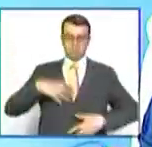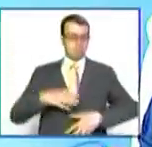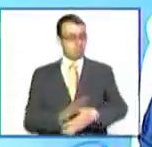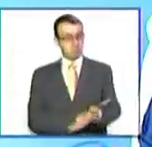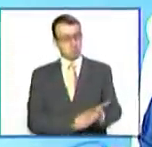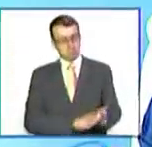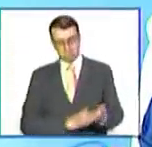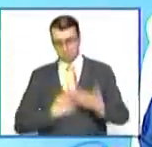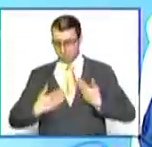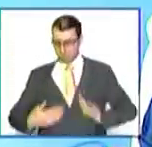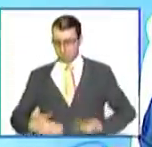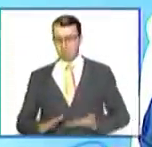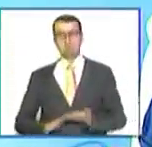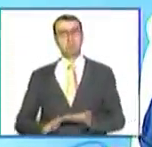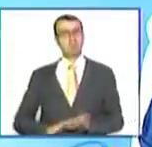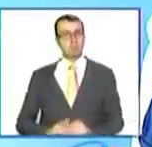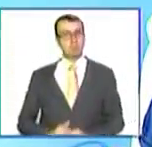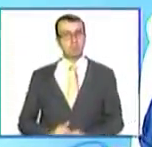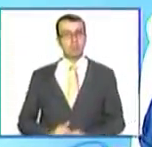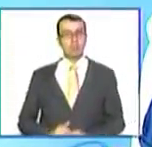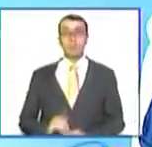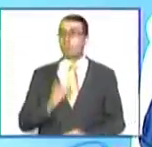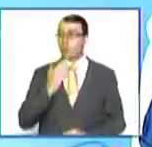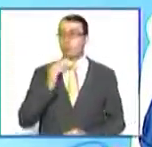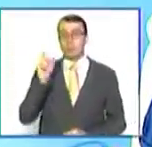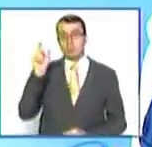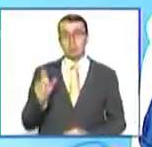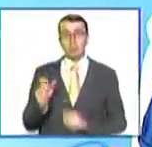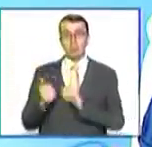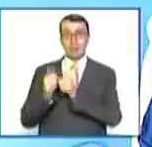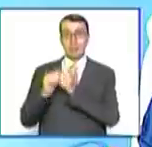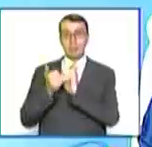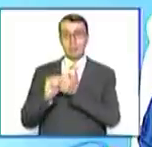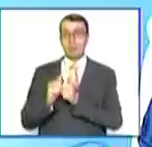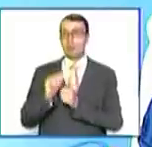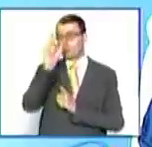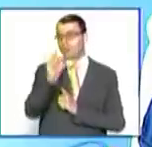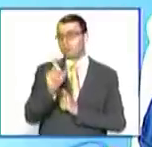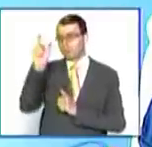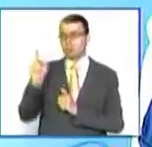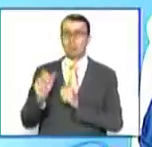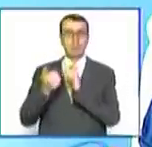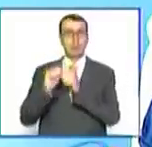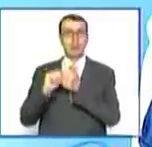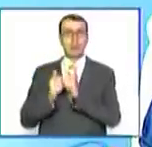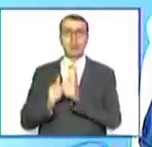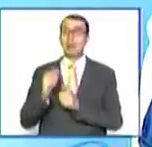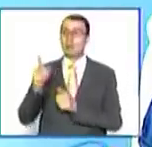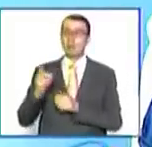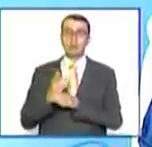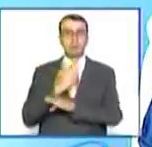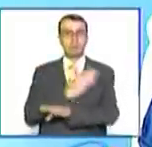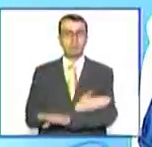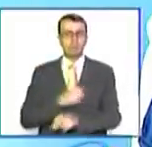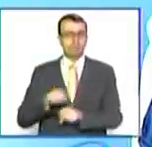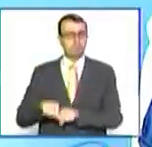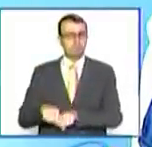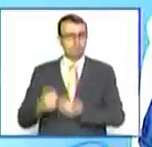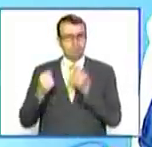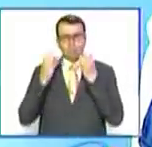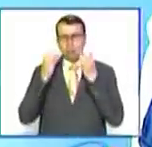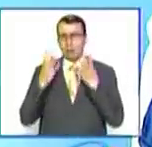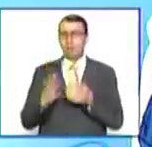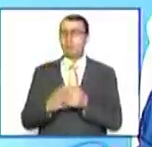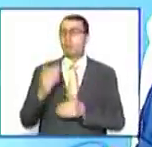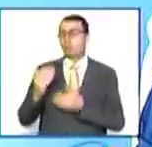el tema del deporte, hemos visto la historia de dos deportistas que sufrieron traumas severos y están en procesos